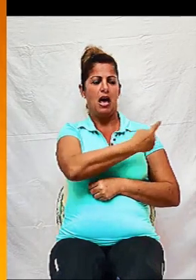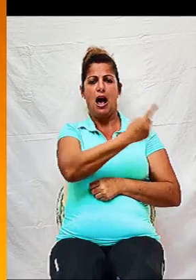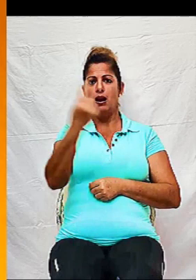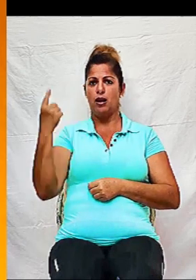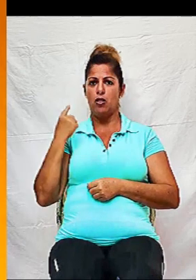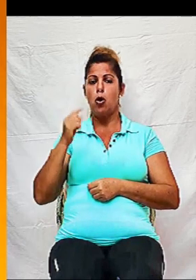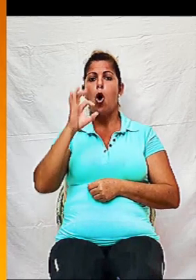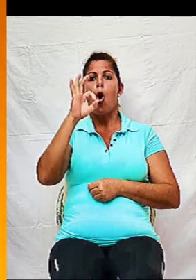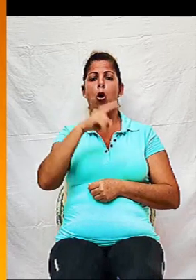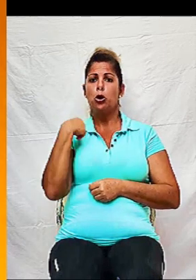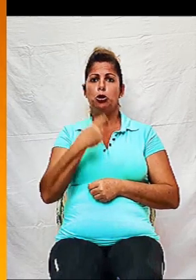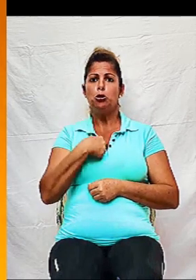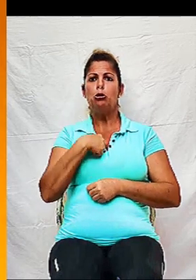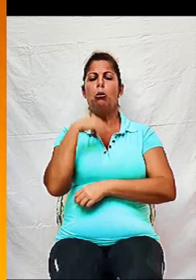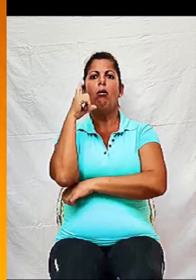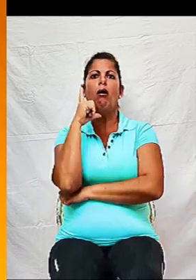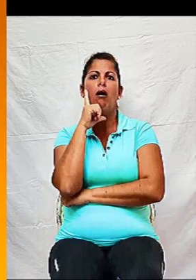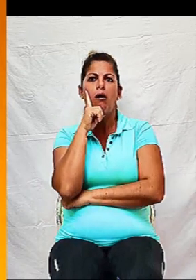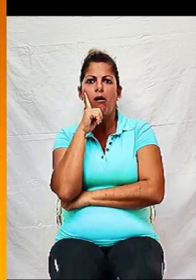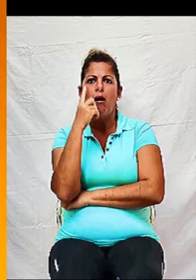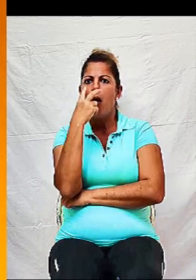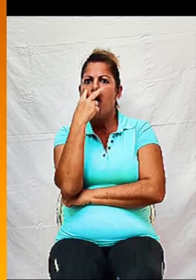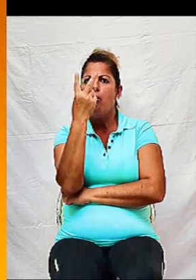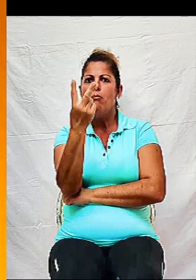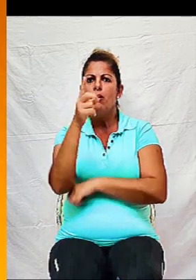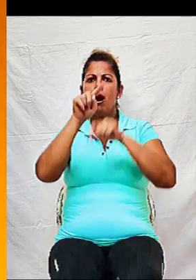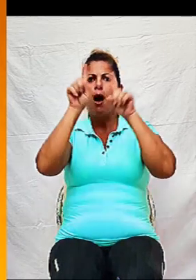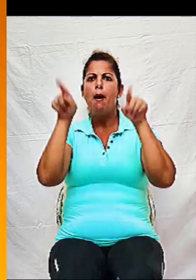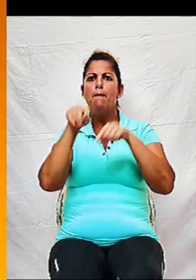y del entorno o estamos absortos en la película?